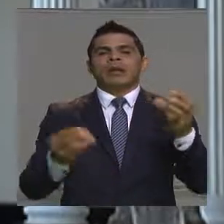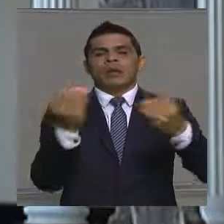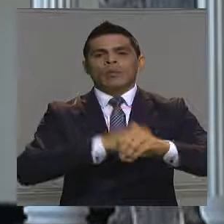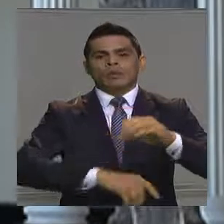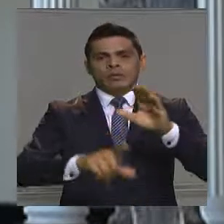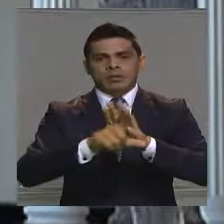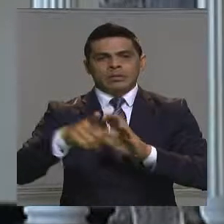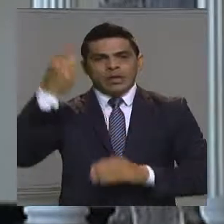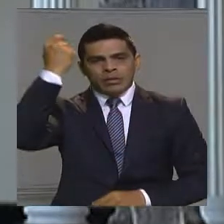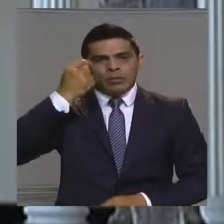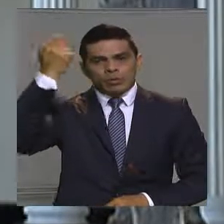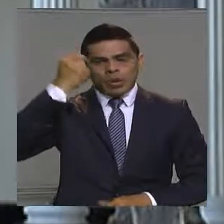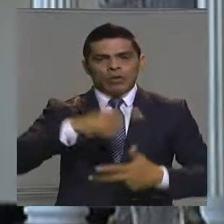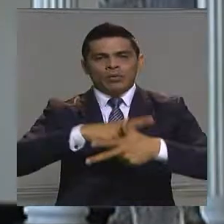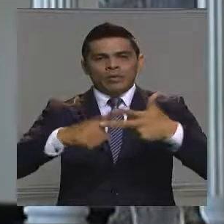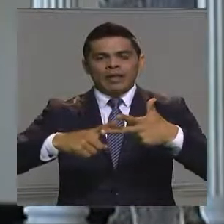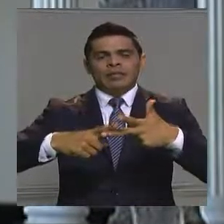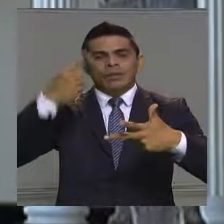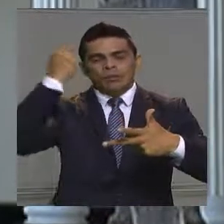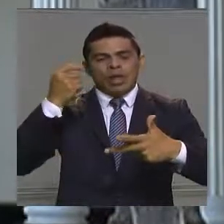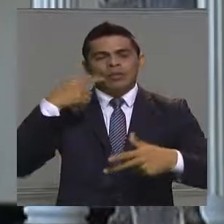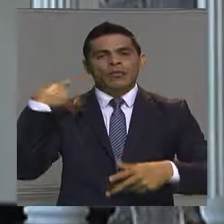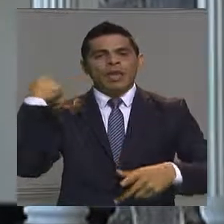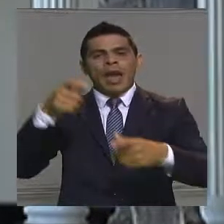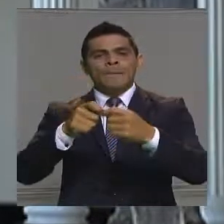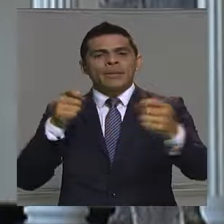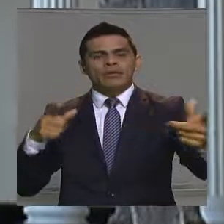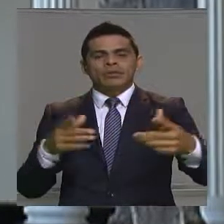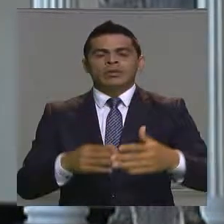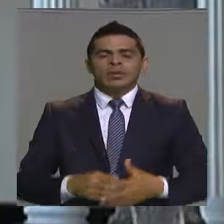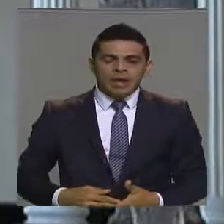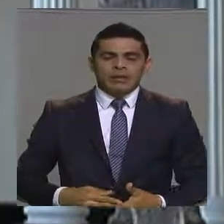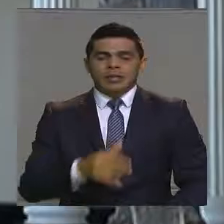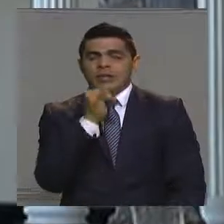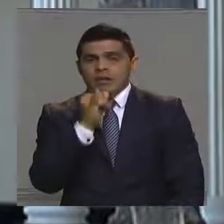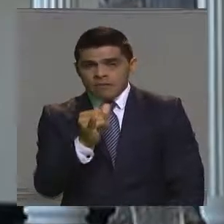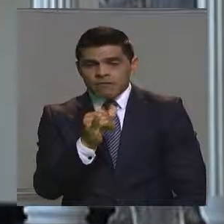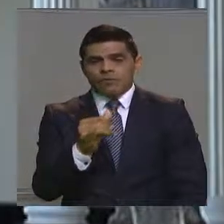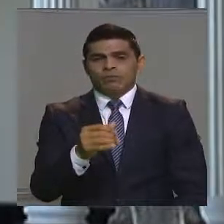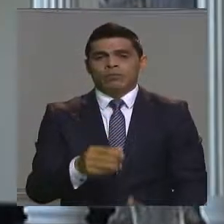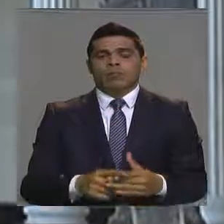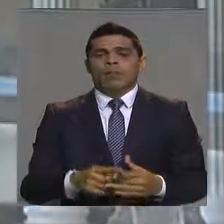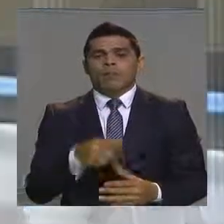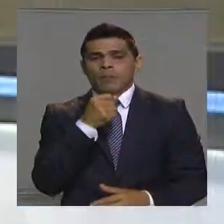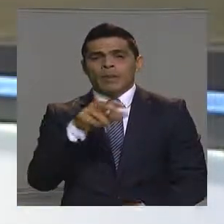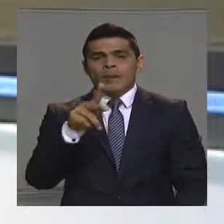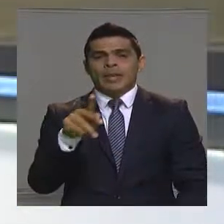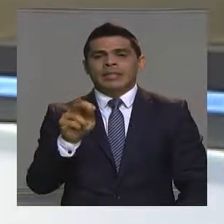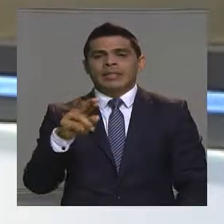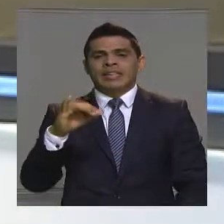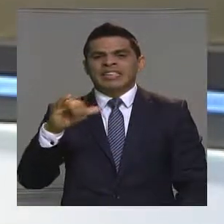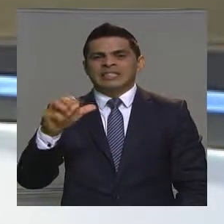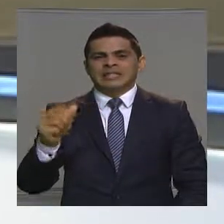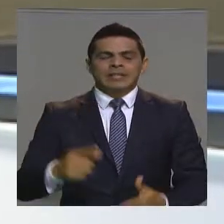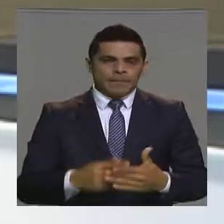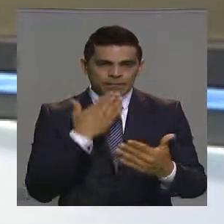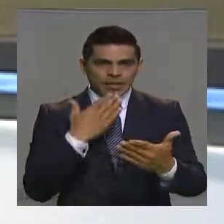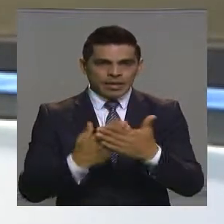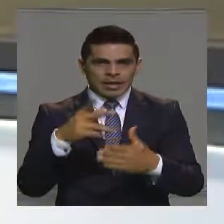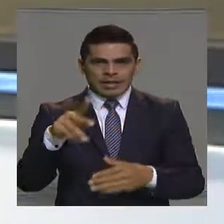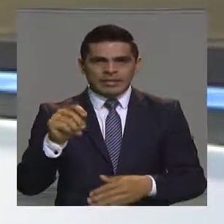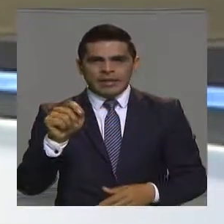los diputados por el Estado Amazonas. Desde Caracas, Venezuela, Patricia Bolívar, Noticias Canal I. Gracias a nuestra